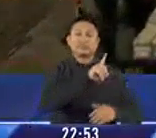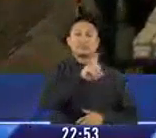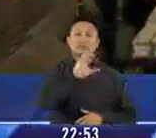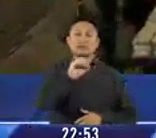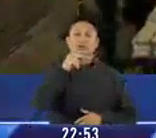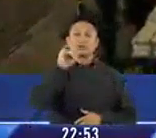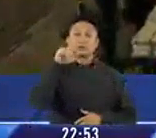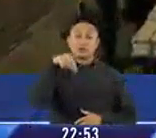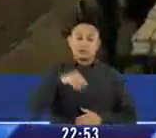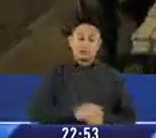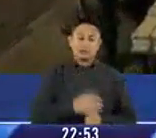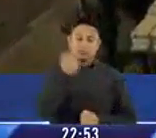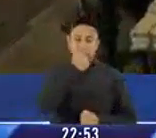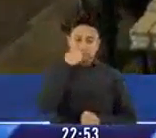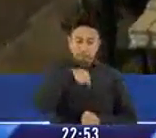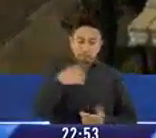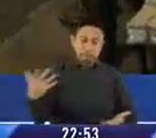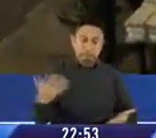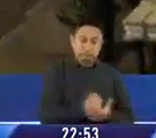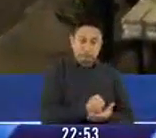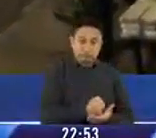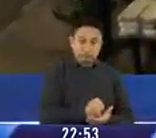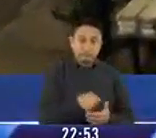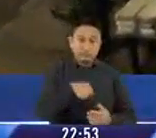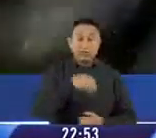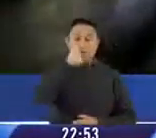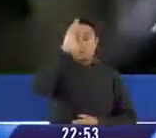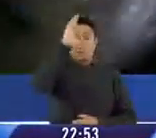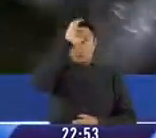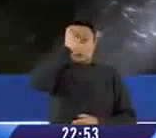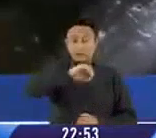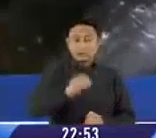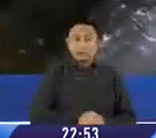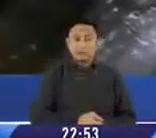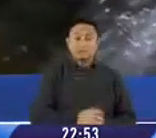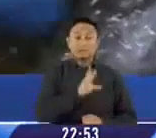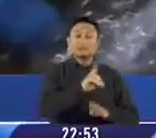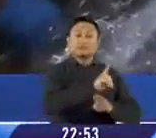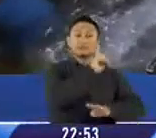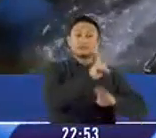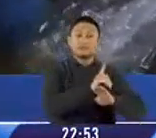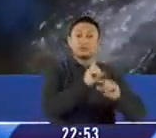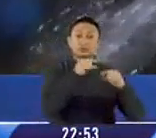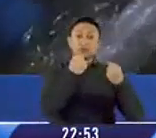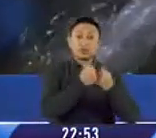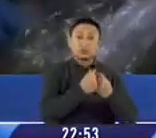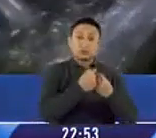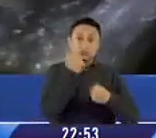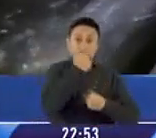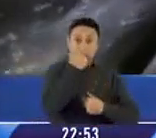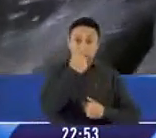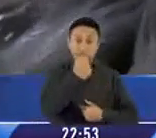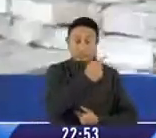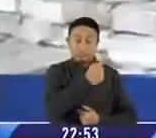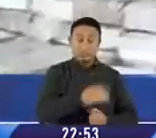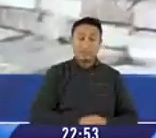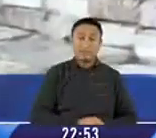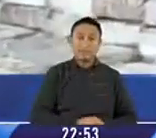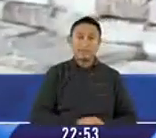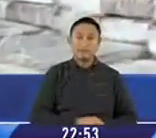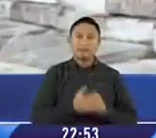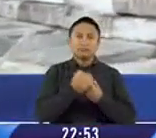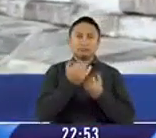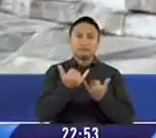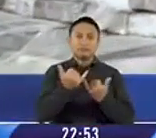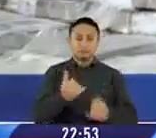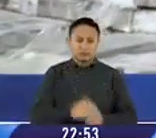kilogramos de droga los incautados en el puerto de Mersin, en Turquía. La Dirección Nacional de Delitos Antinarcóticos de ese país informó que